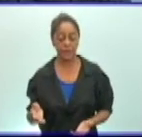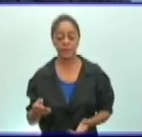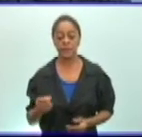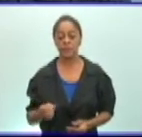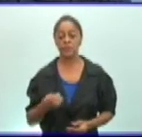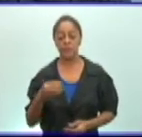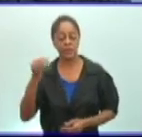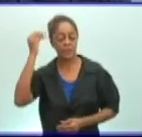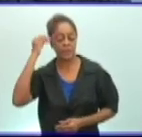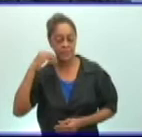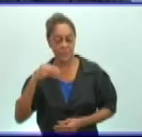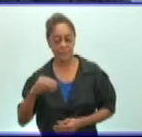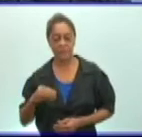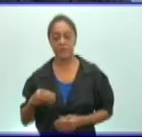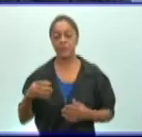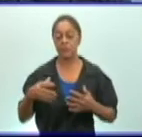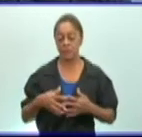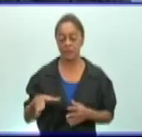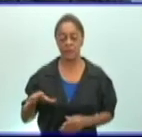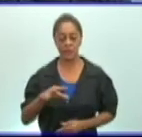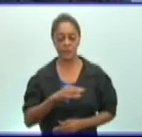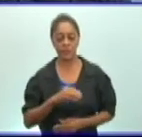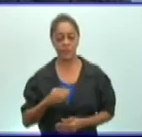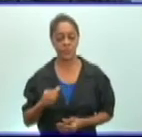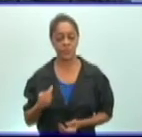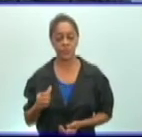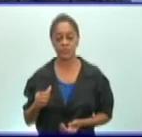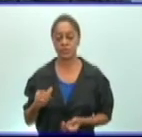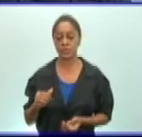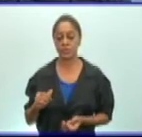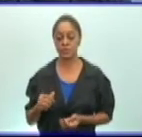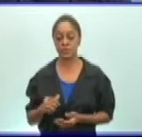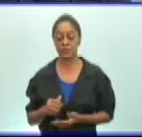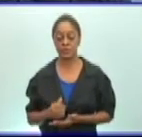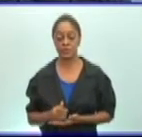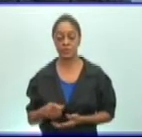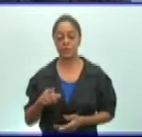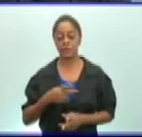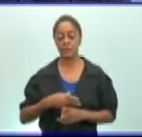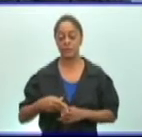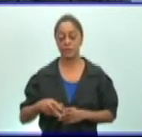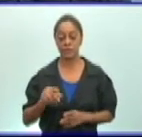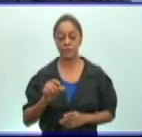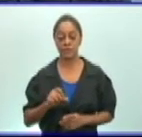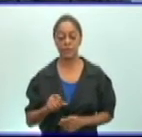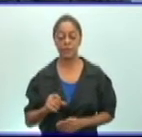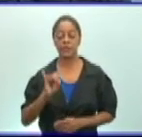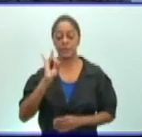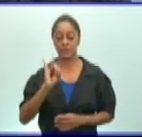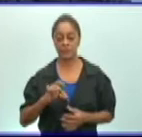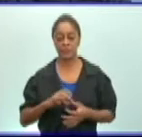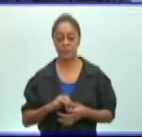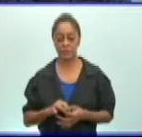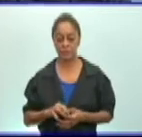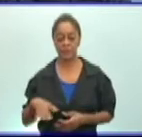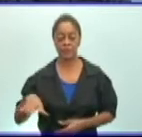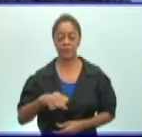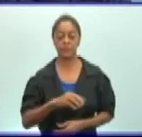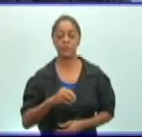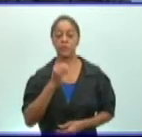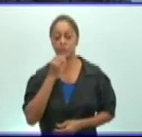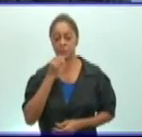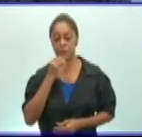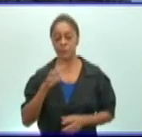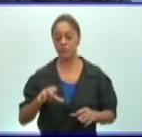enriquecer, consolidar todos estos aspectos, porque recuerden, muchachos, que esta historia la vamos a recibir solo en 7º grado. Y todo lo que podamos lograr